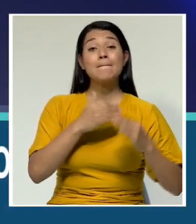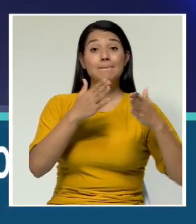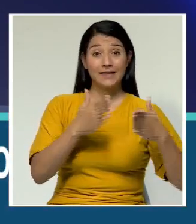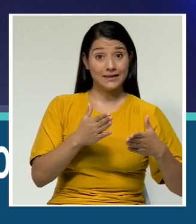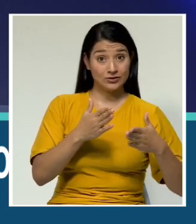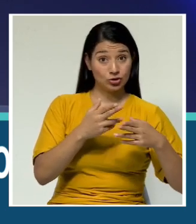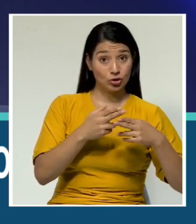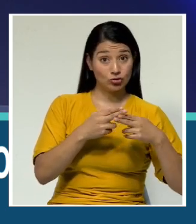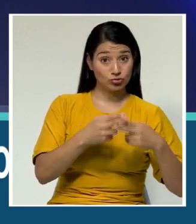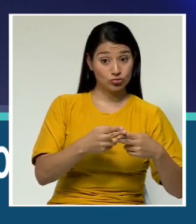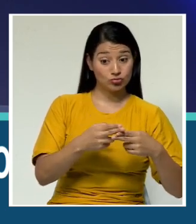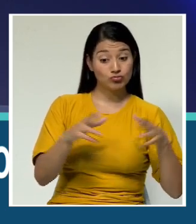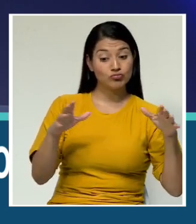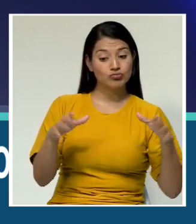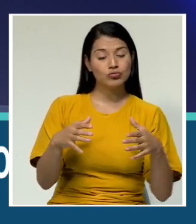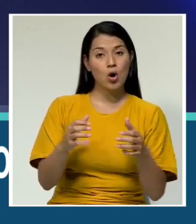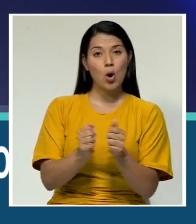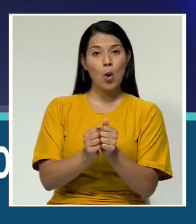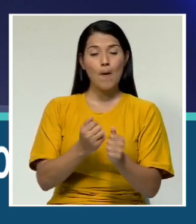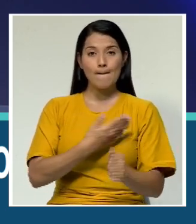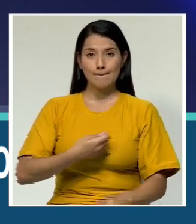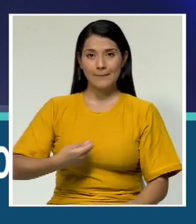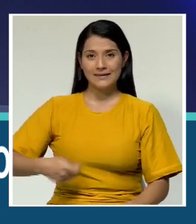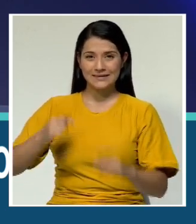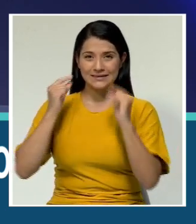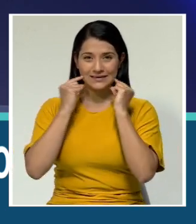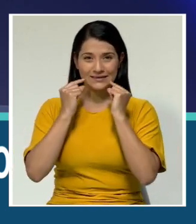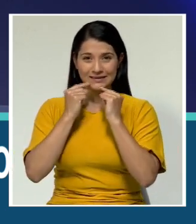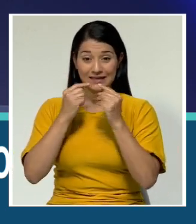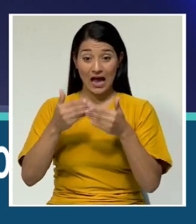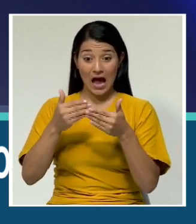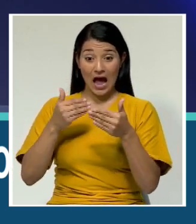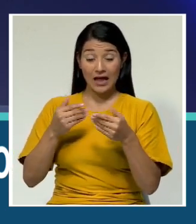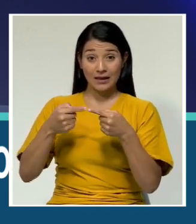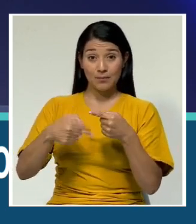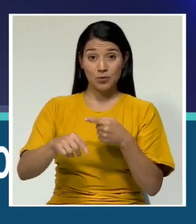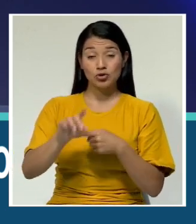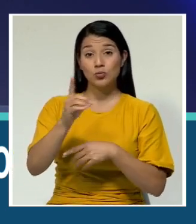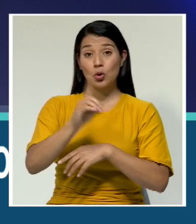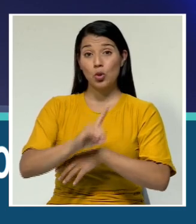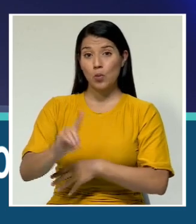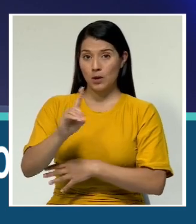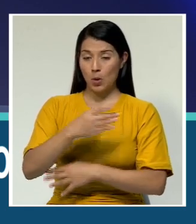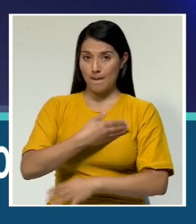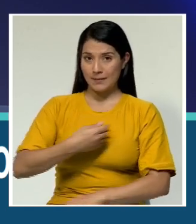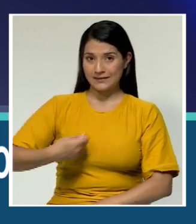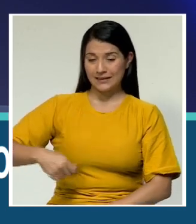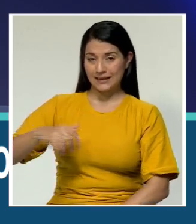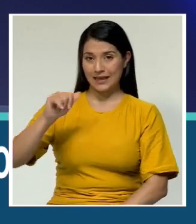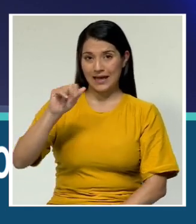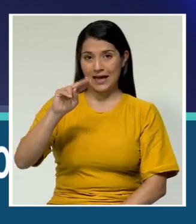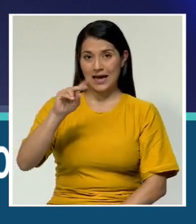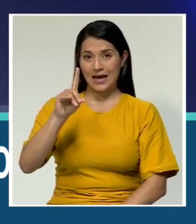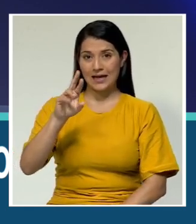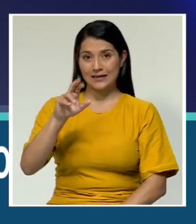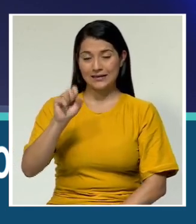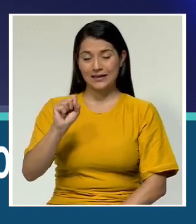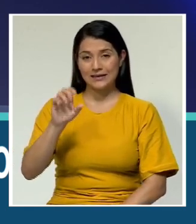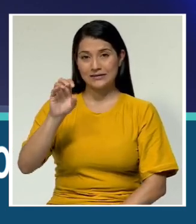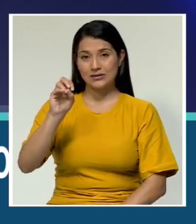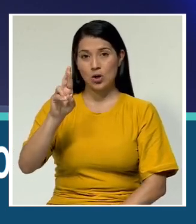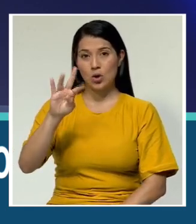Vamos de inmediato a las informaciones. Esta tarde se reunieron los ministros designados con el presidente electo Rodrigo Chávez previo a la